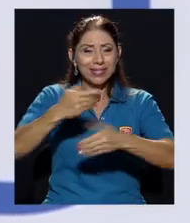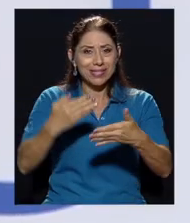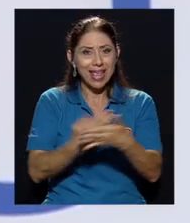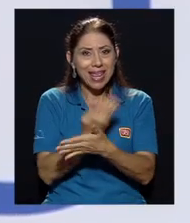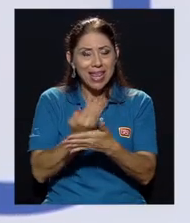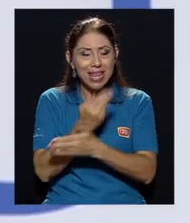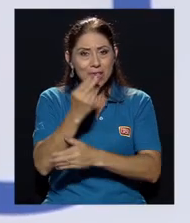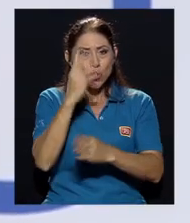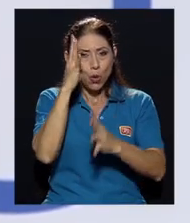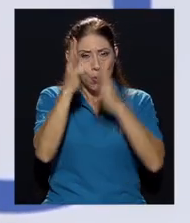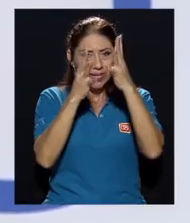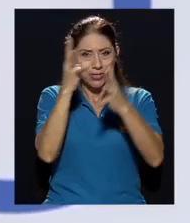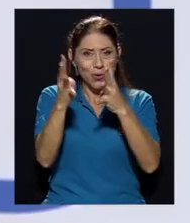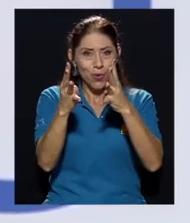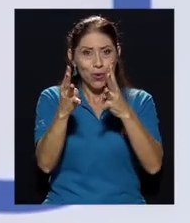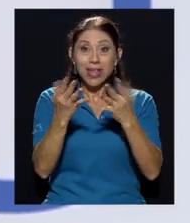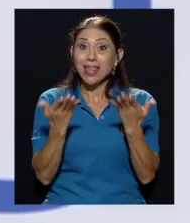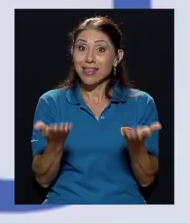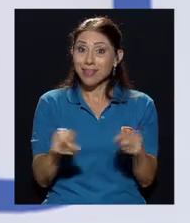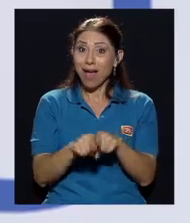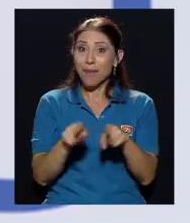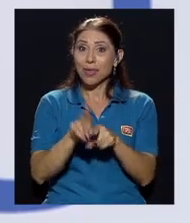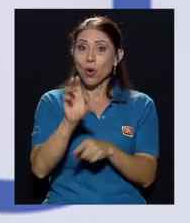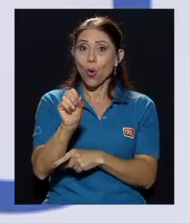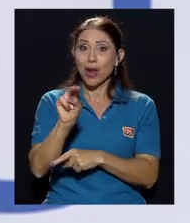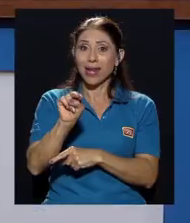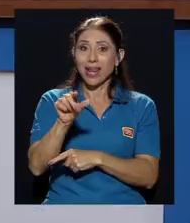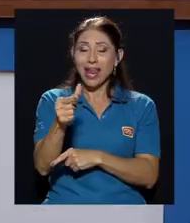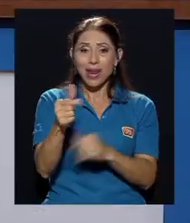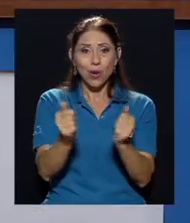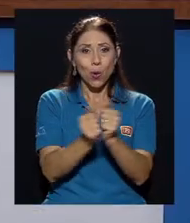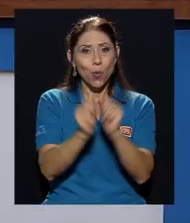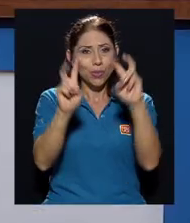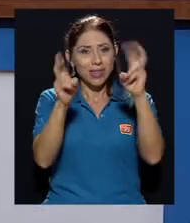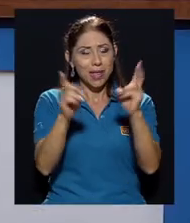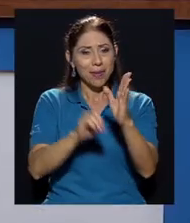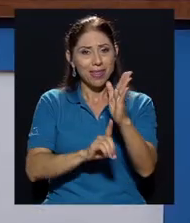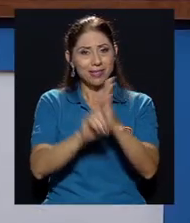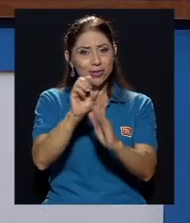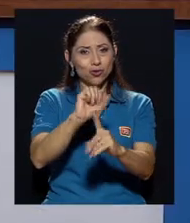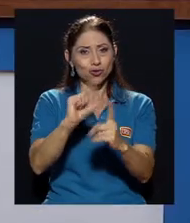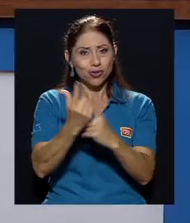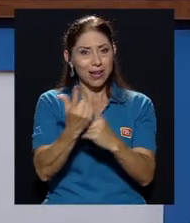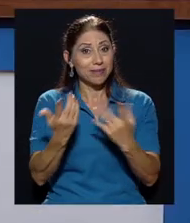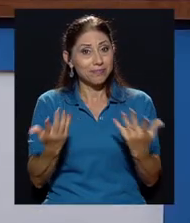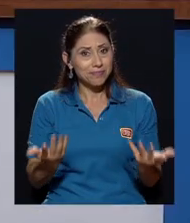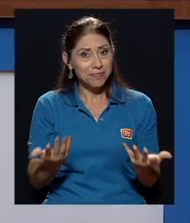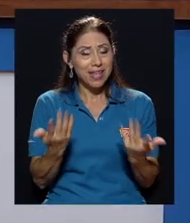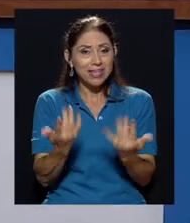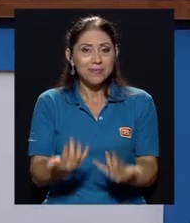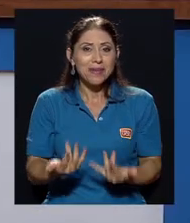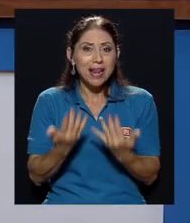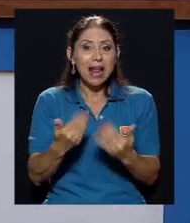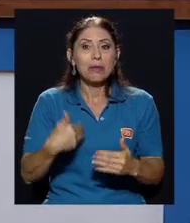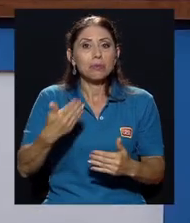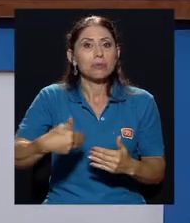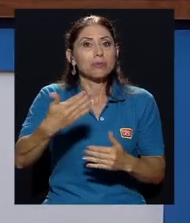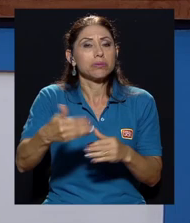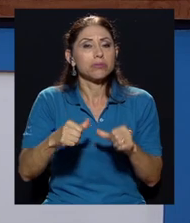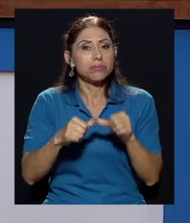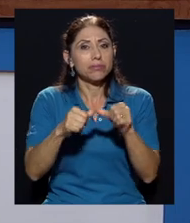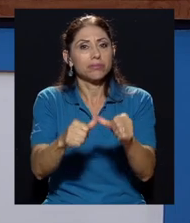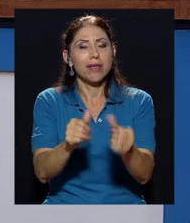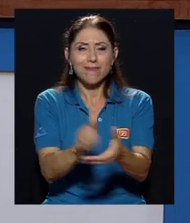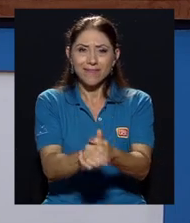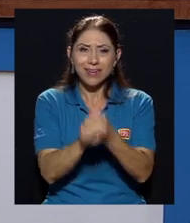de tener esta vez como un tema social de desarrollo social y bueno esperar que sigan más ediciones verdad y